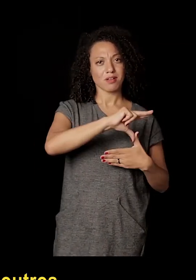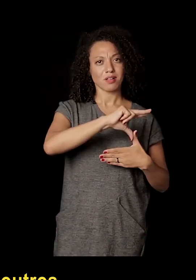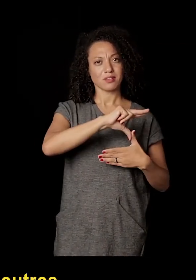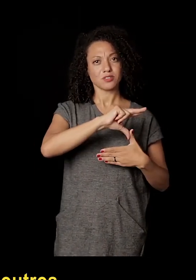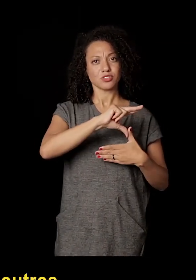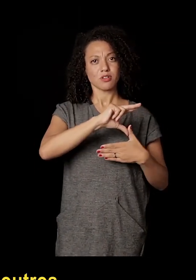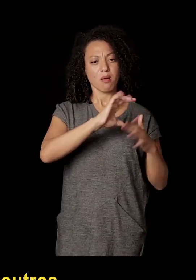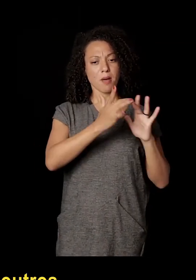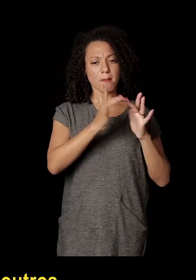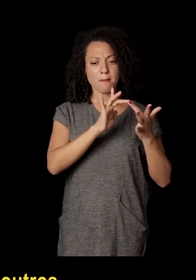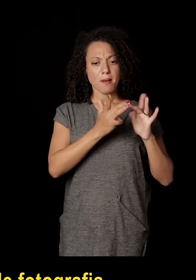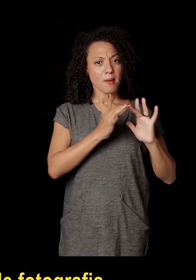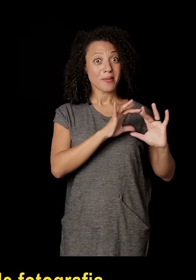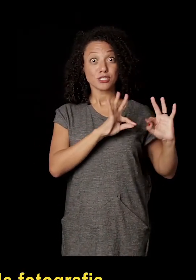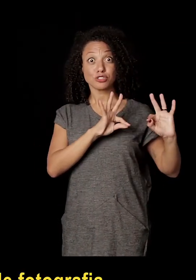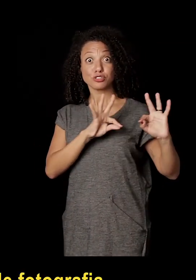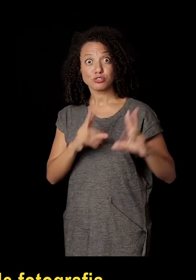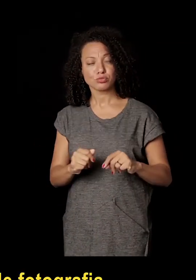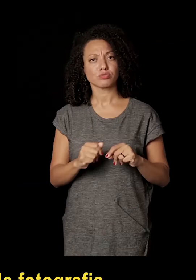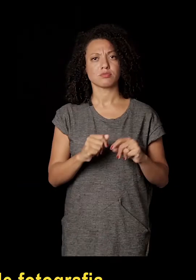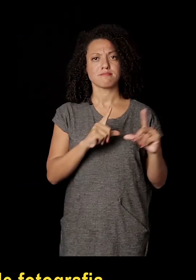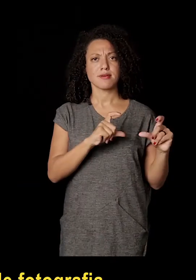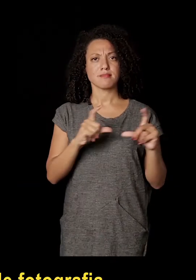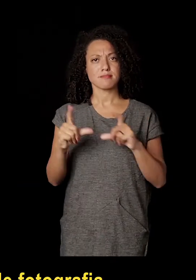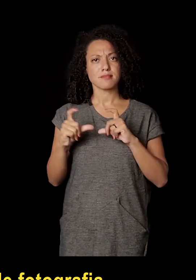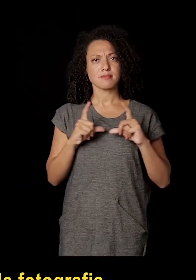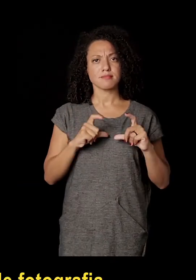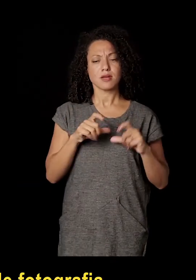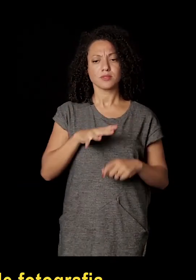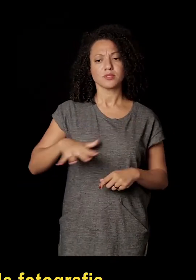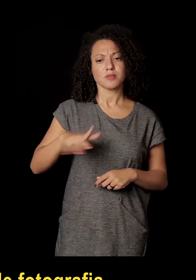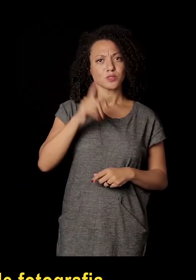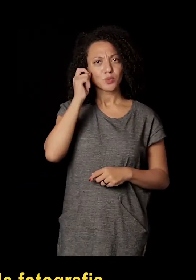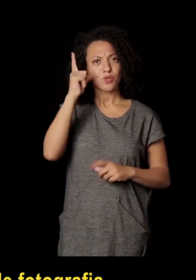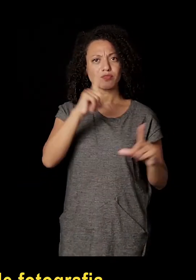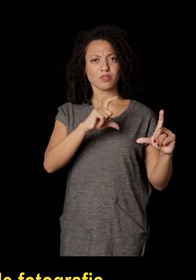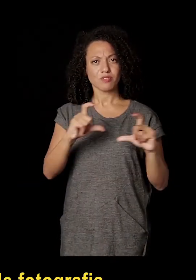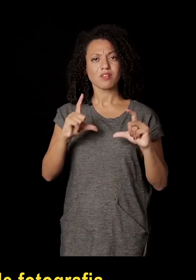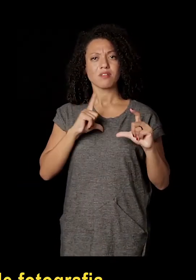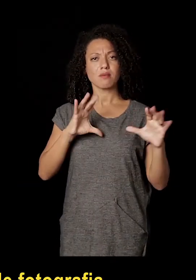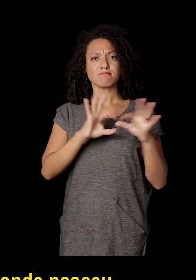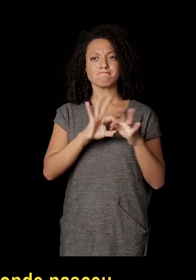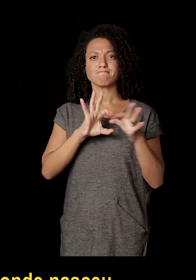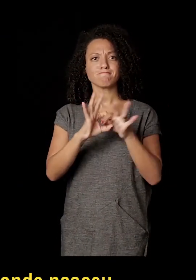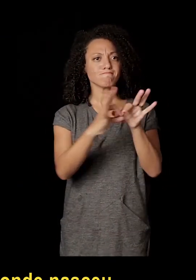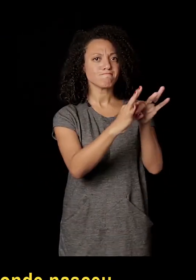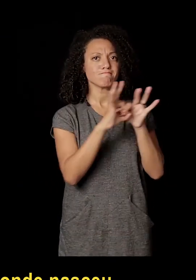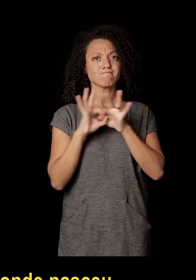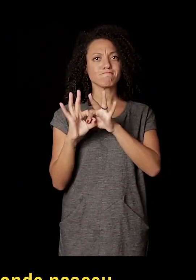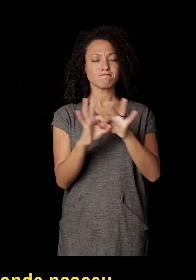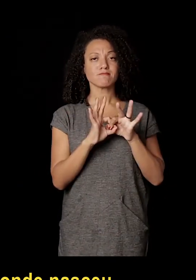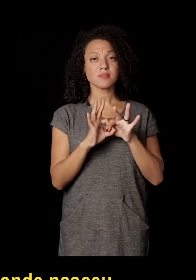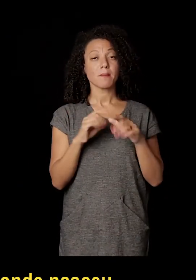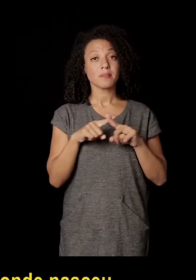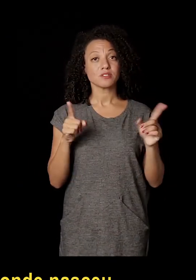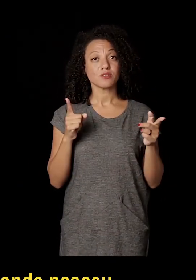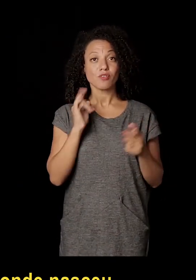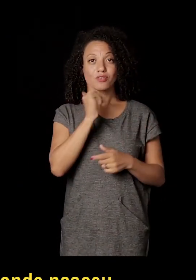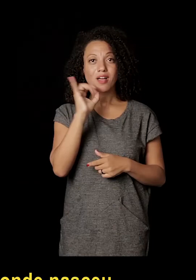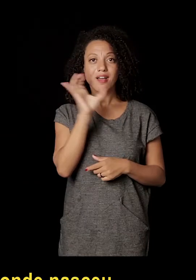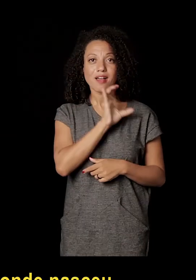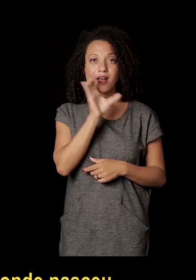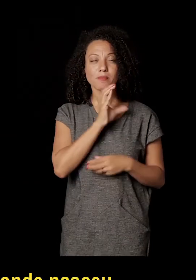se conecten unos con otros, donde todos los espacios culturales de fotografía se conecten unos con otros. Ahora, les cuento rápidamente de dónde